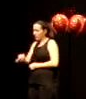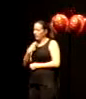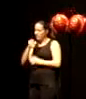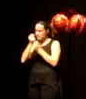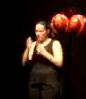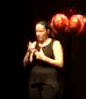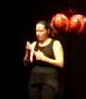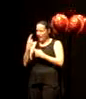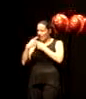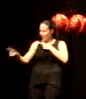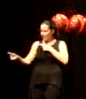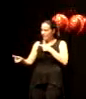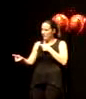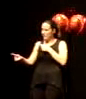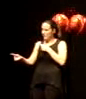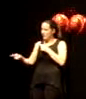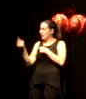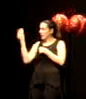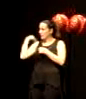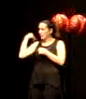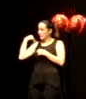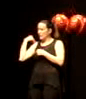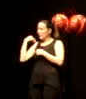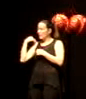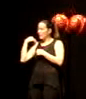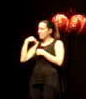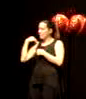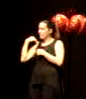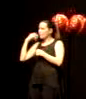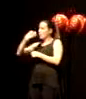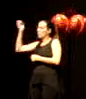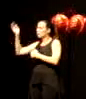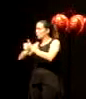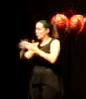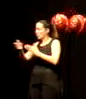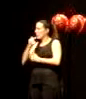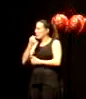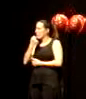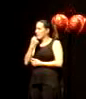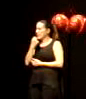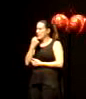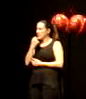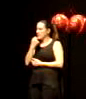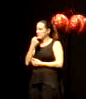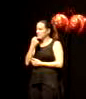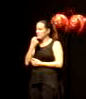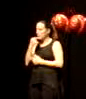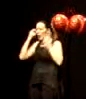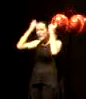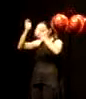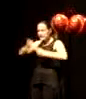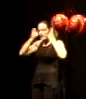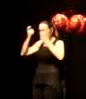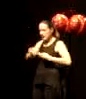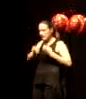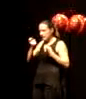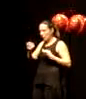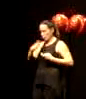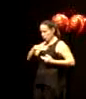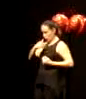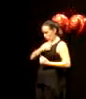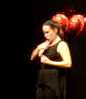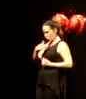gran diferencia, lo que decía el Gabriel Noderman, de tratar de comprender lo que yo